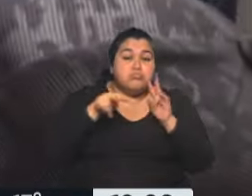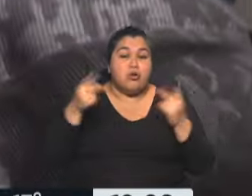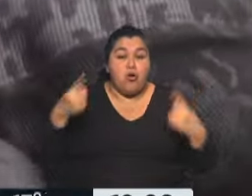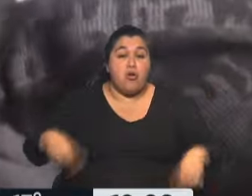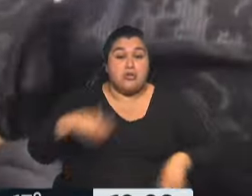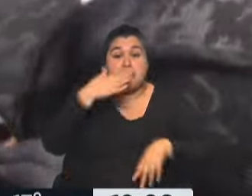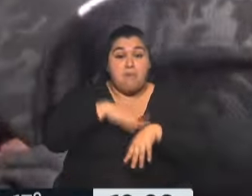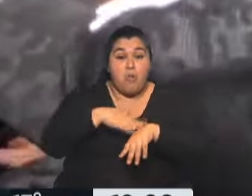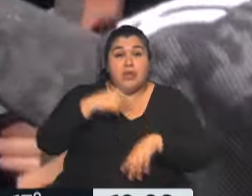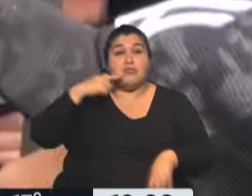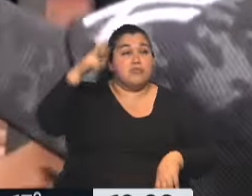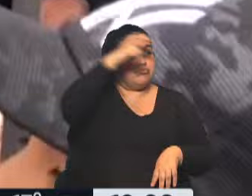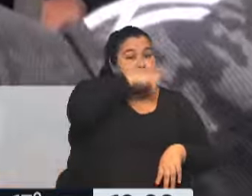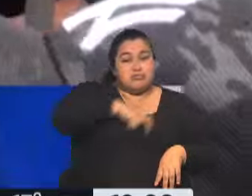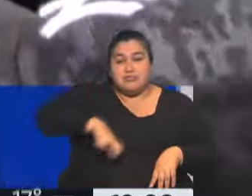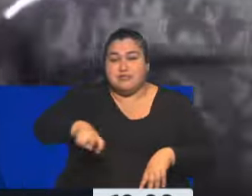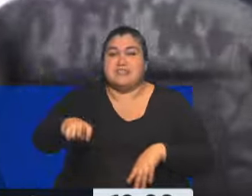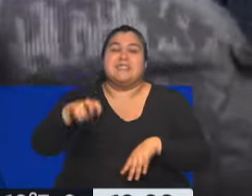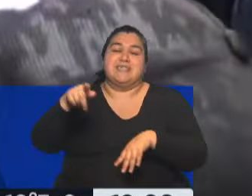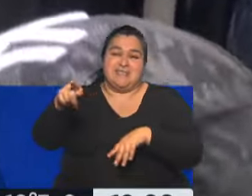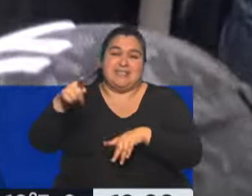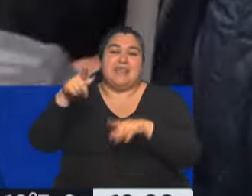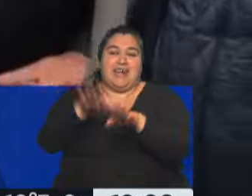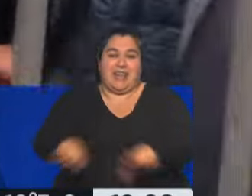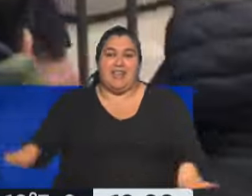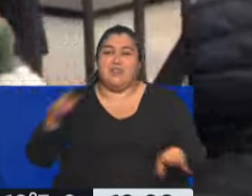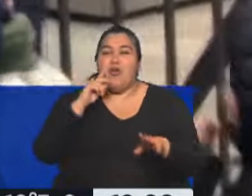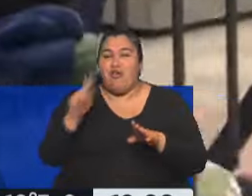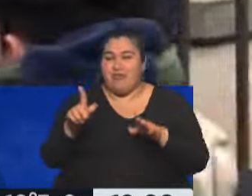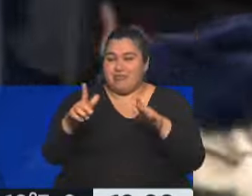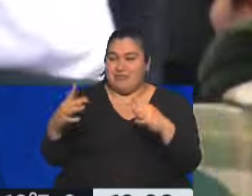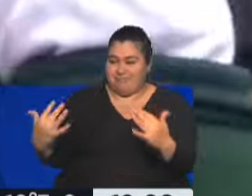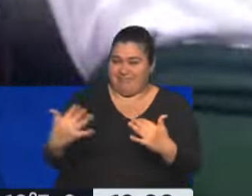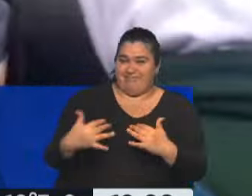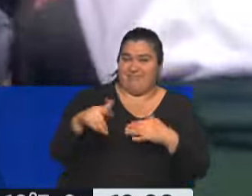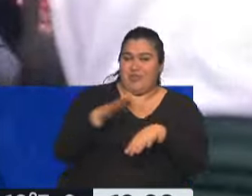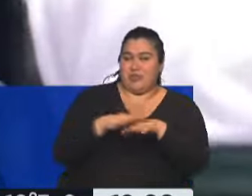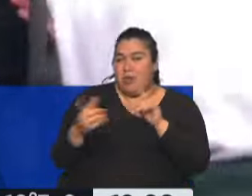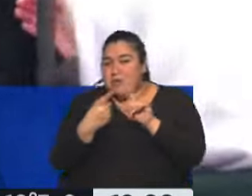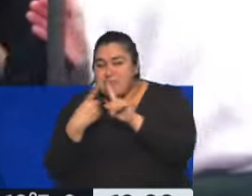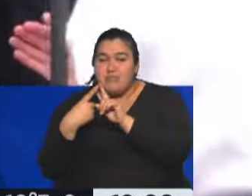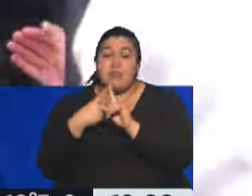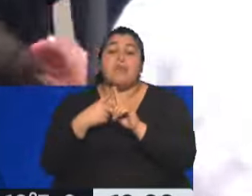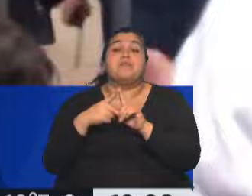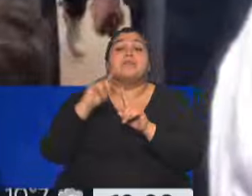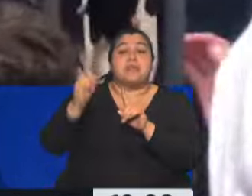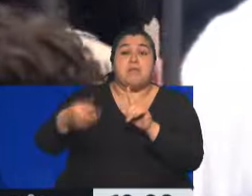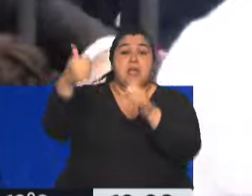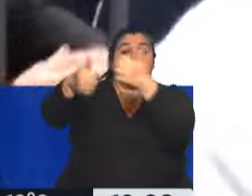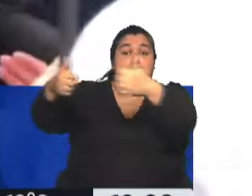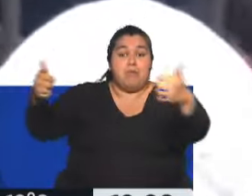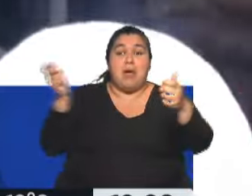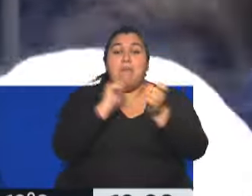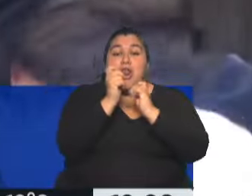saludó a los chicos que estaban presentes allí en la Plaza de Mayo, pegadito a la Casa de Gobierno. Pero detrás suyo estaban los periodistas acreditados en Casa Rosada